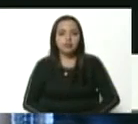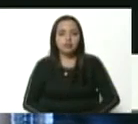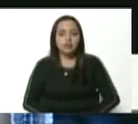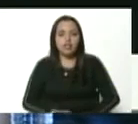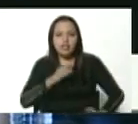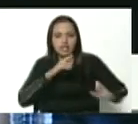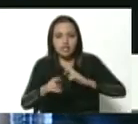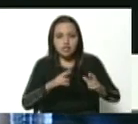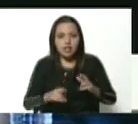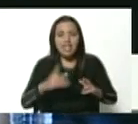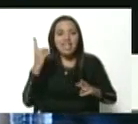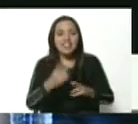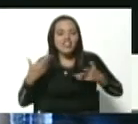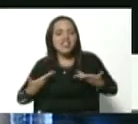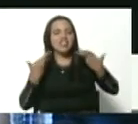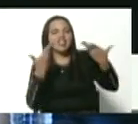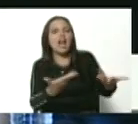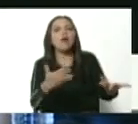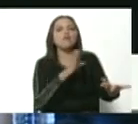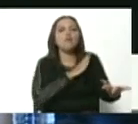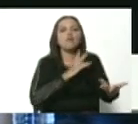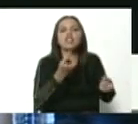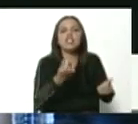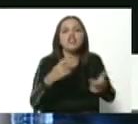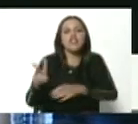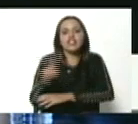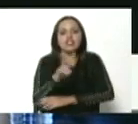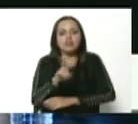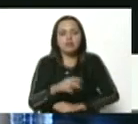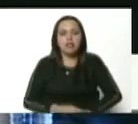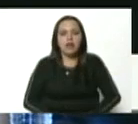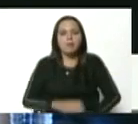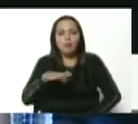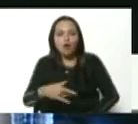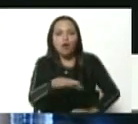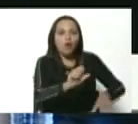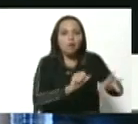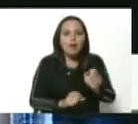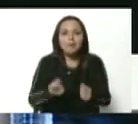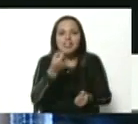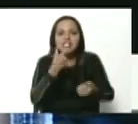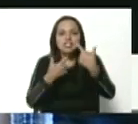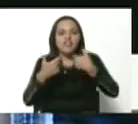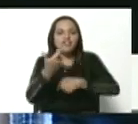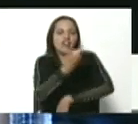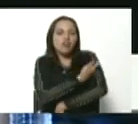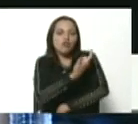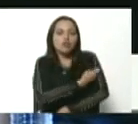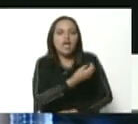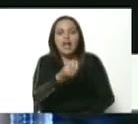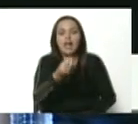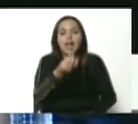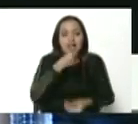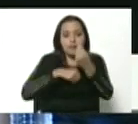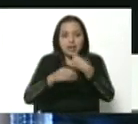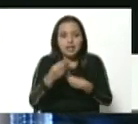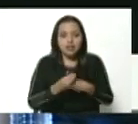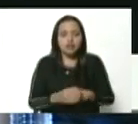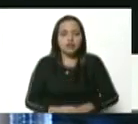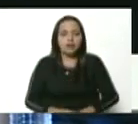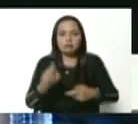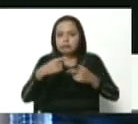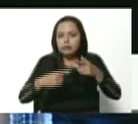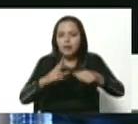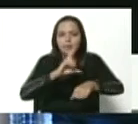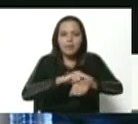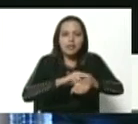corresponsales a descongelar los activos del Banco Central de Venezuela para compra de medicinas, vacunas, alimentos, equipo